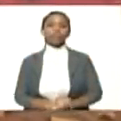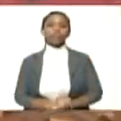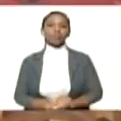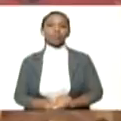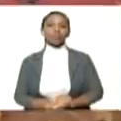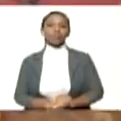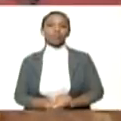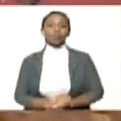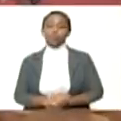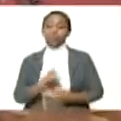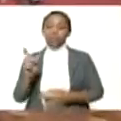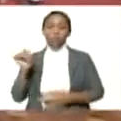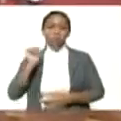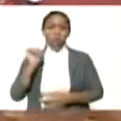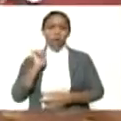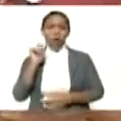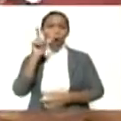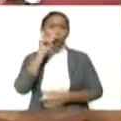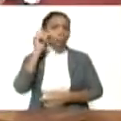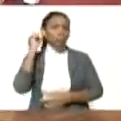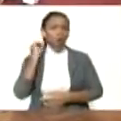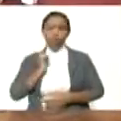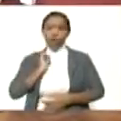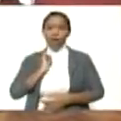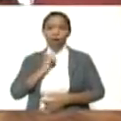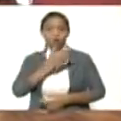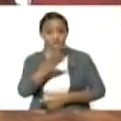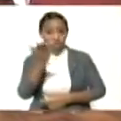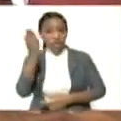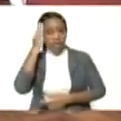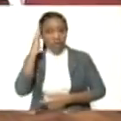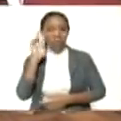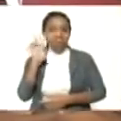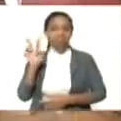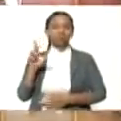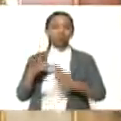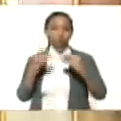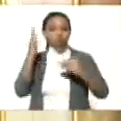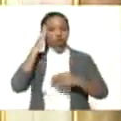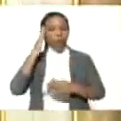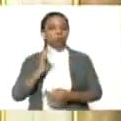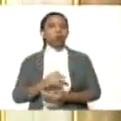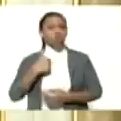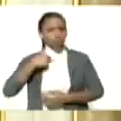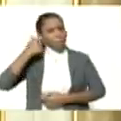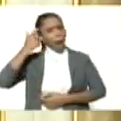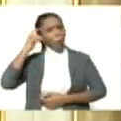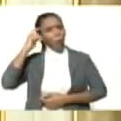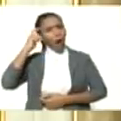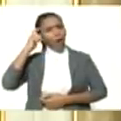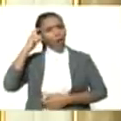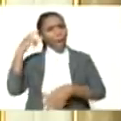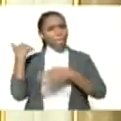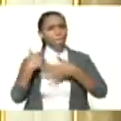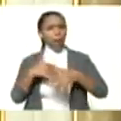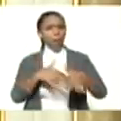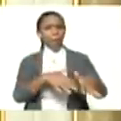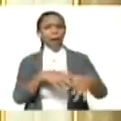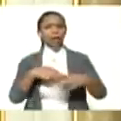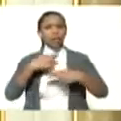Unisex. Para que usted vea que todo lo va a saber. Recuerdo yo, militante